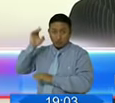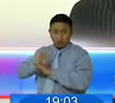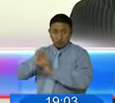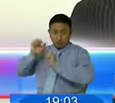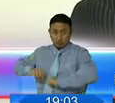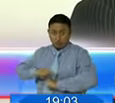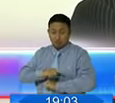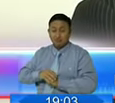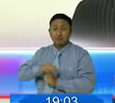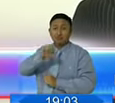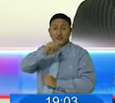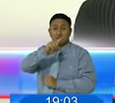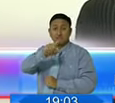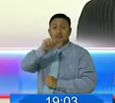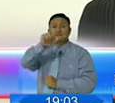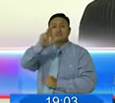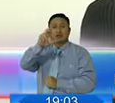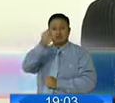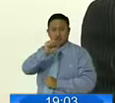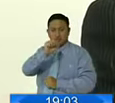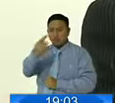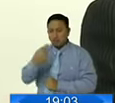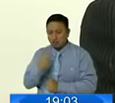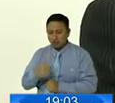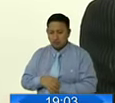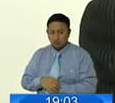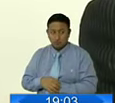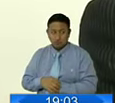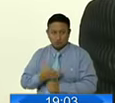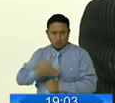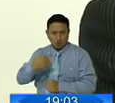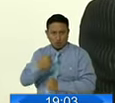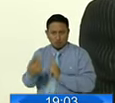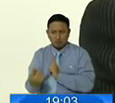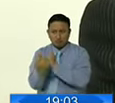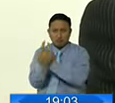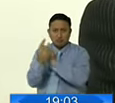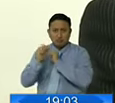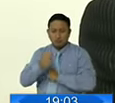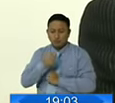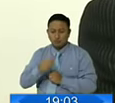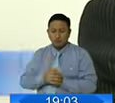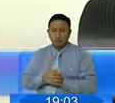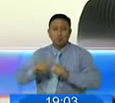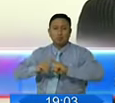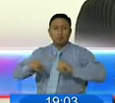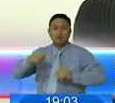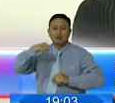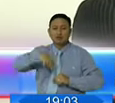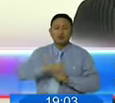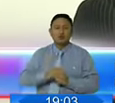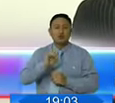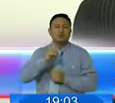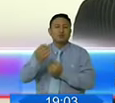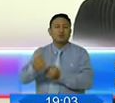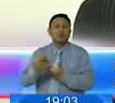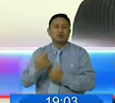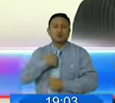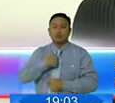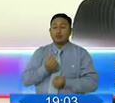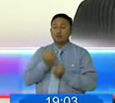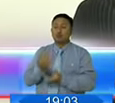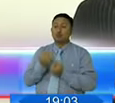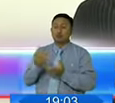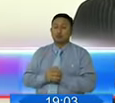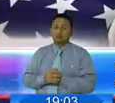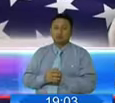que se entreviste con Assange. Y estoy seguro que le va a dar la oportunidad, pero no podemos solamente establecer información unilateral